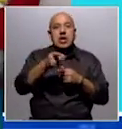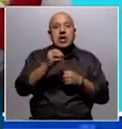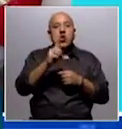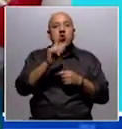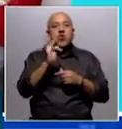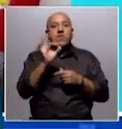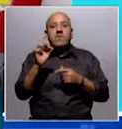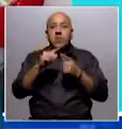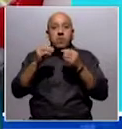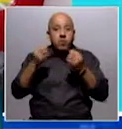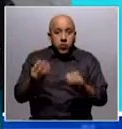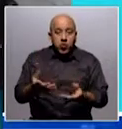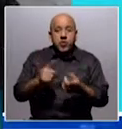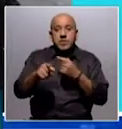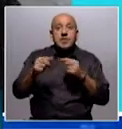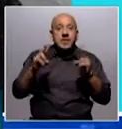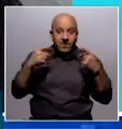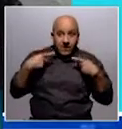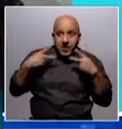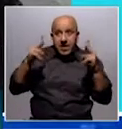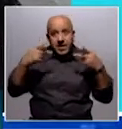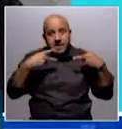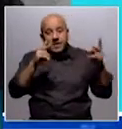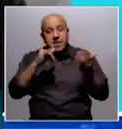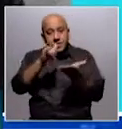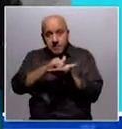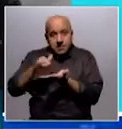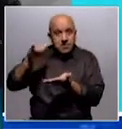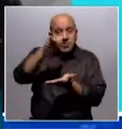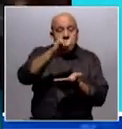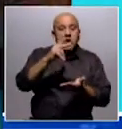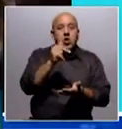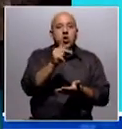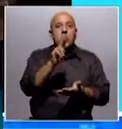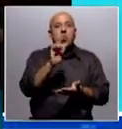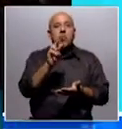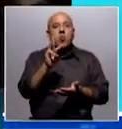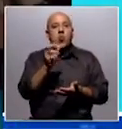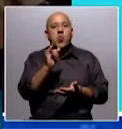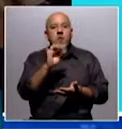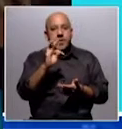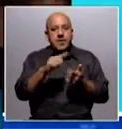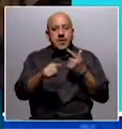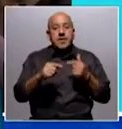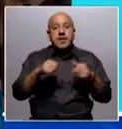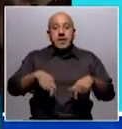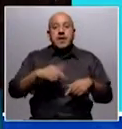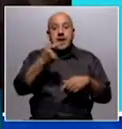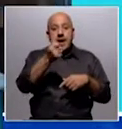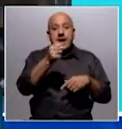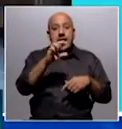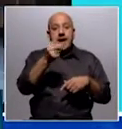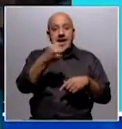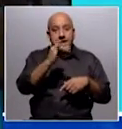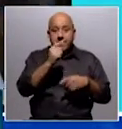por la proximidad y flujos de viajes y países como kuwait emiratos árabes unidos arabia saudí ha